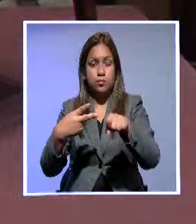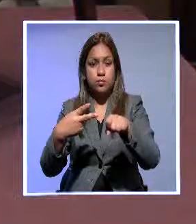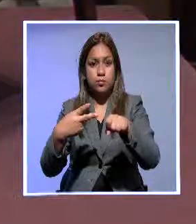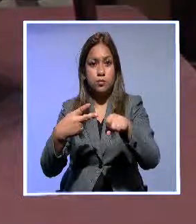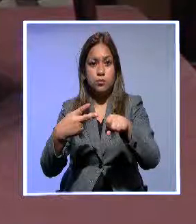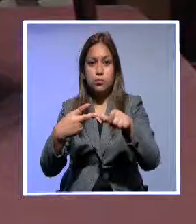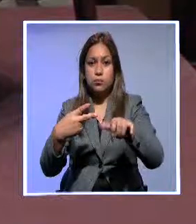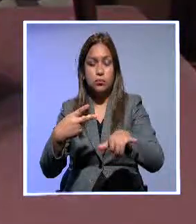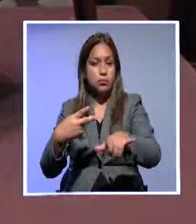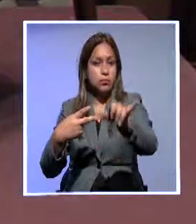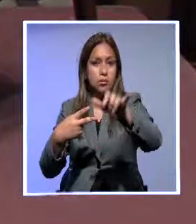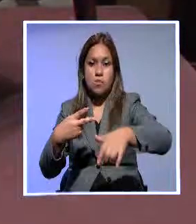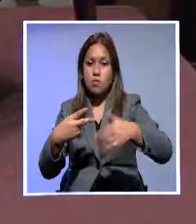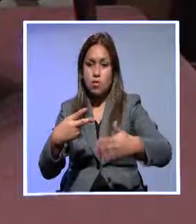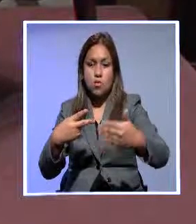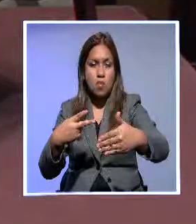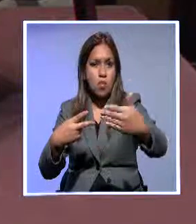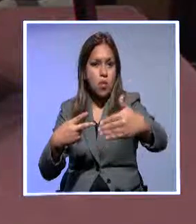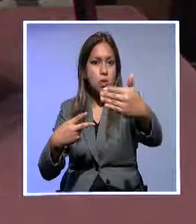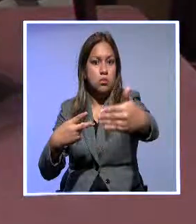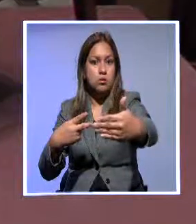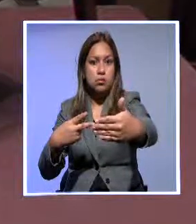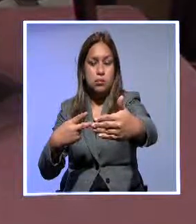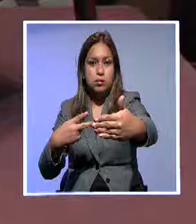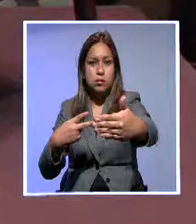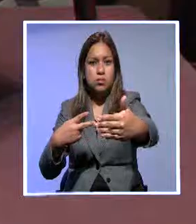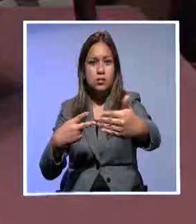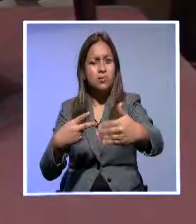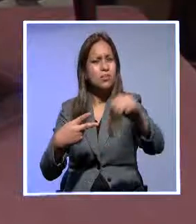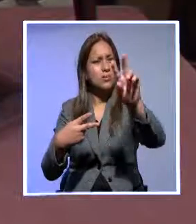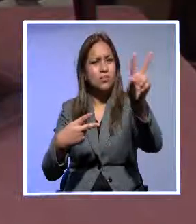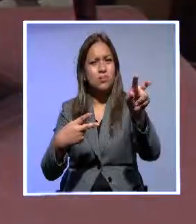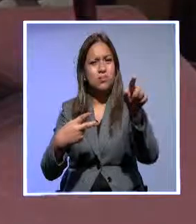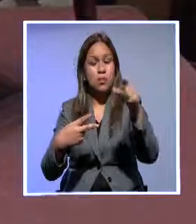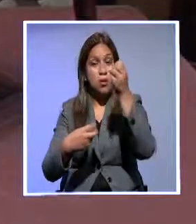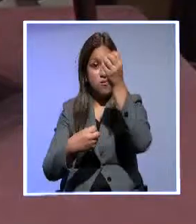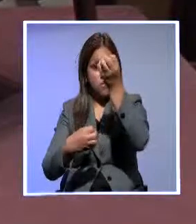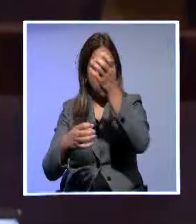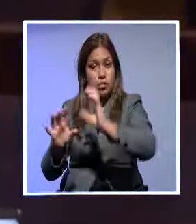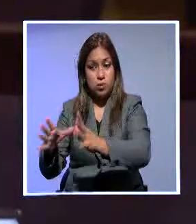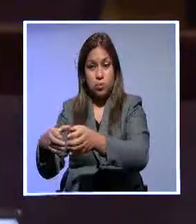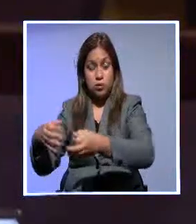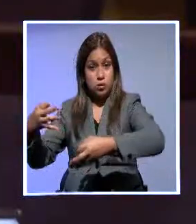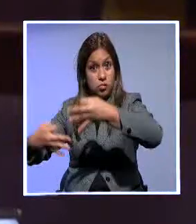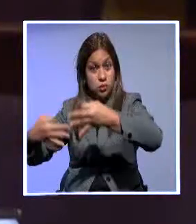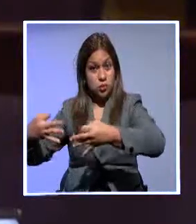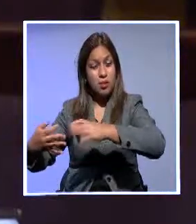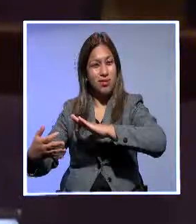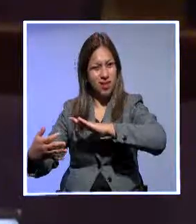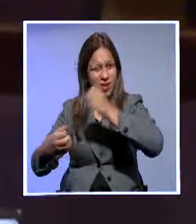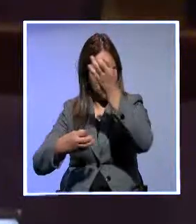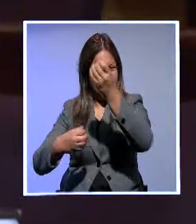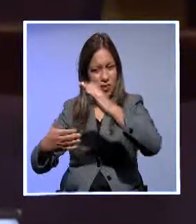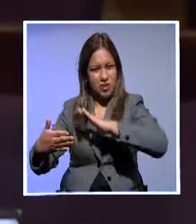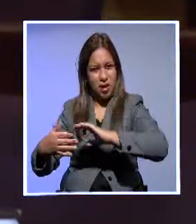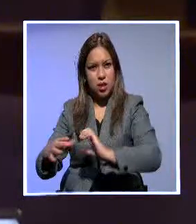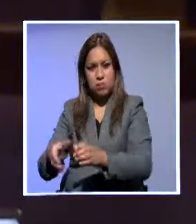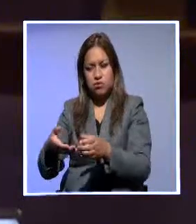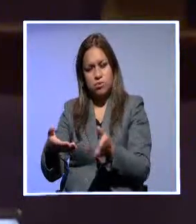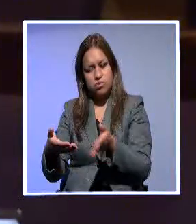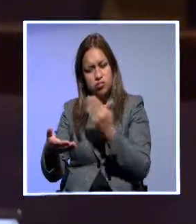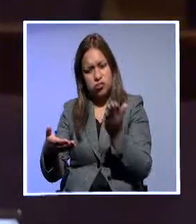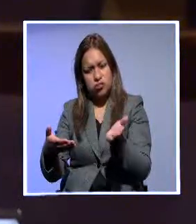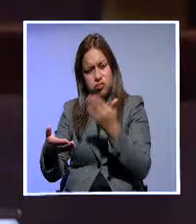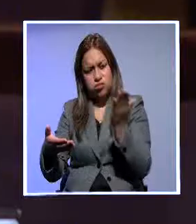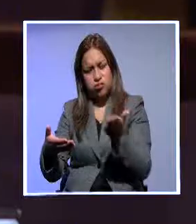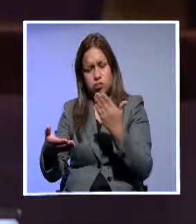continuar el proceso tanto en lo que se refiere al informe de la comisión de justicia teniendo ya un